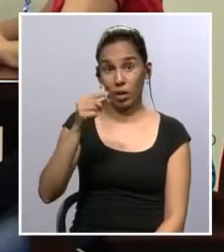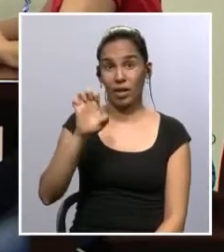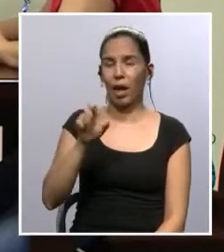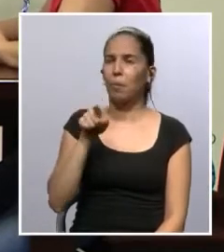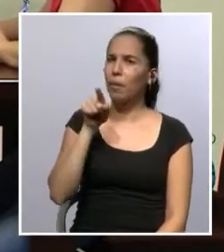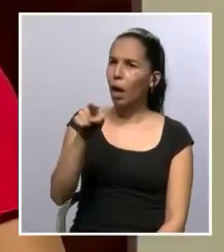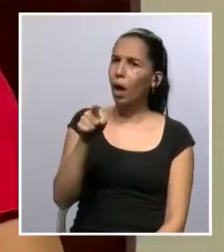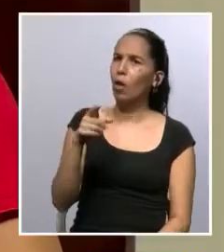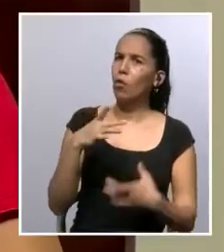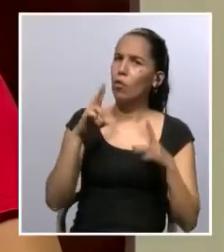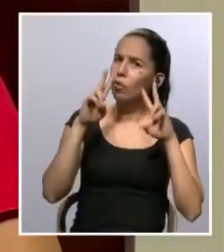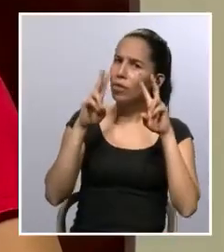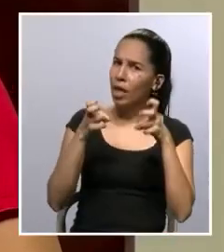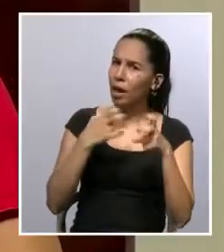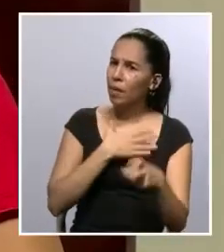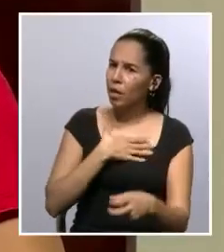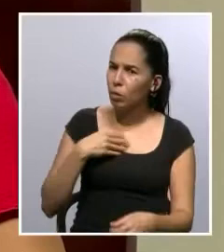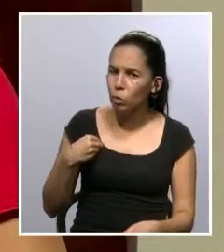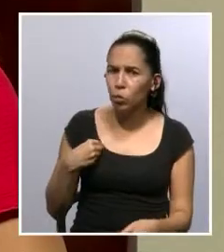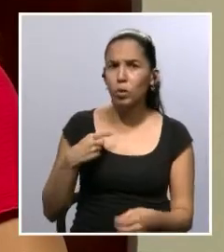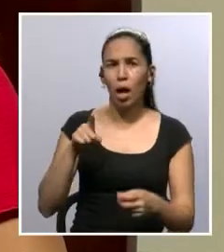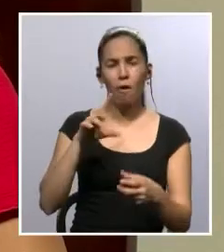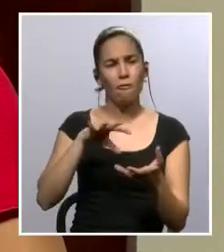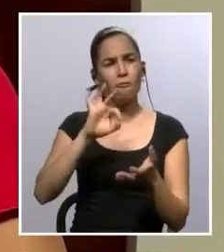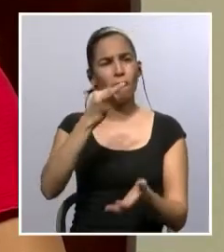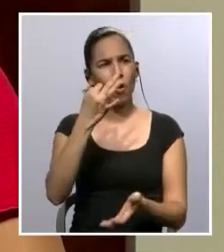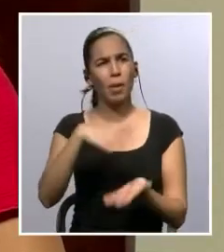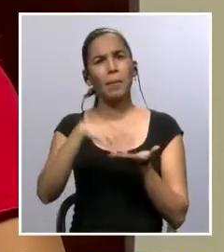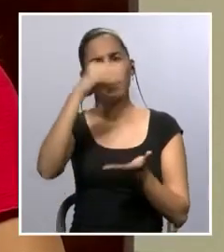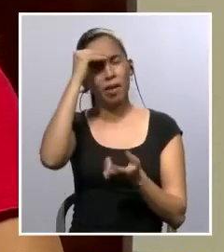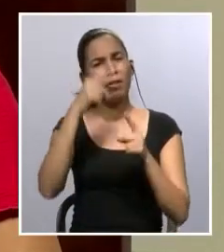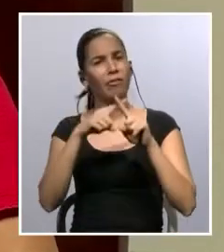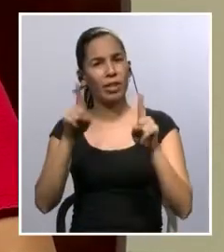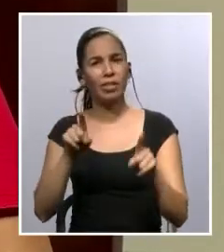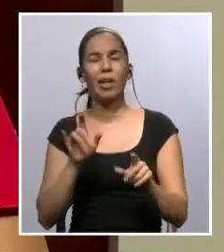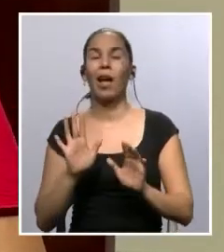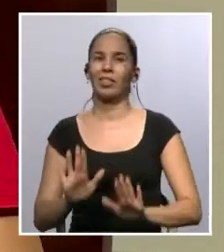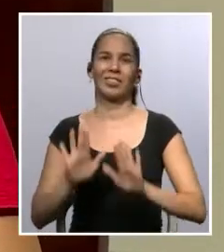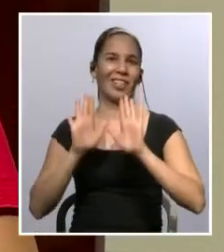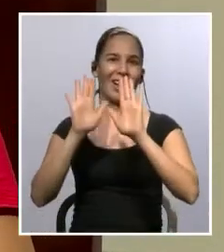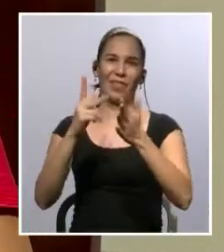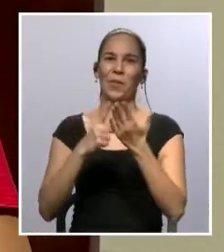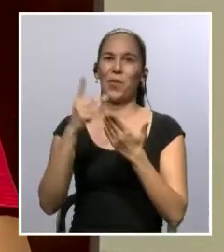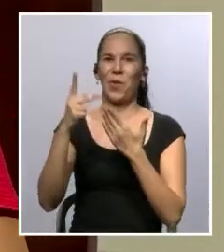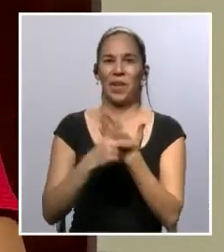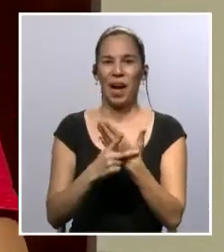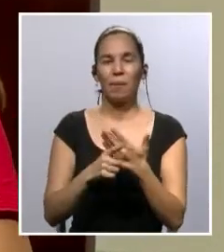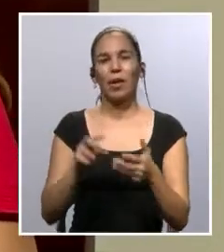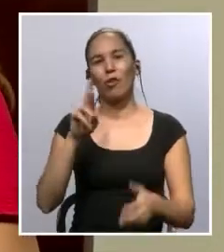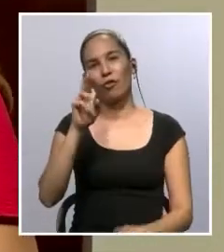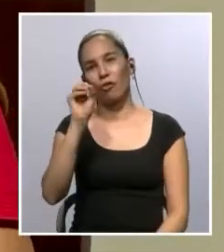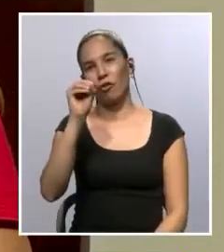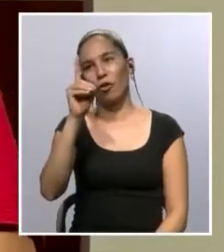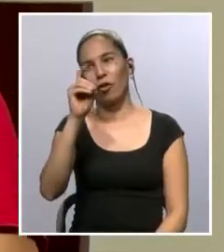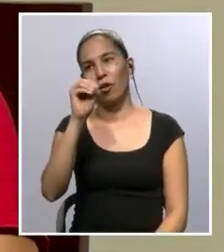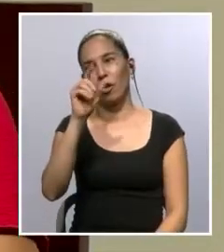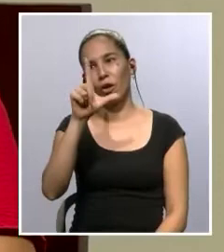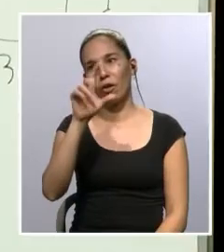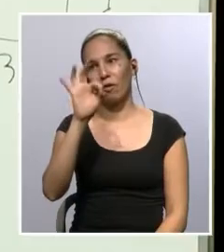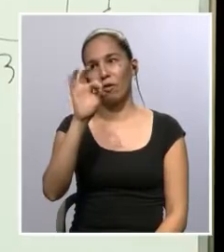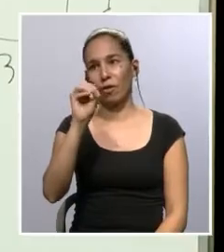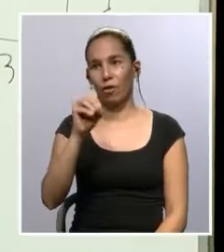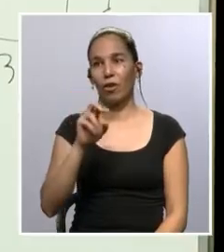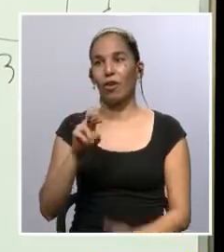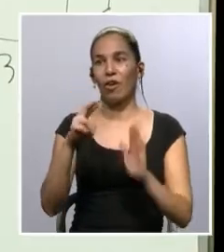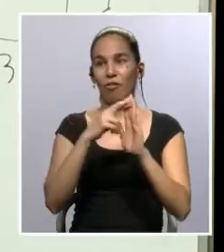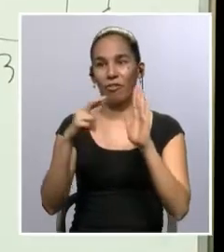con un tema que a ustedes les gusta. Lucía Araya dice, excelente programa. Rodolfo dice, regla de tres.